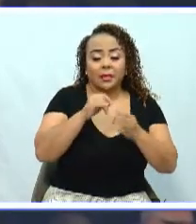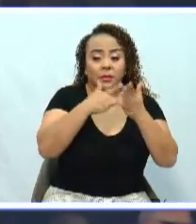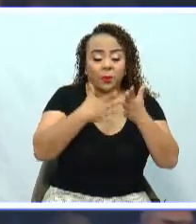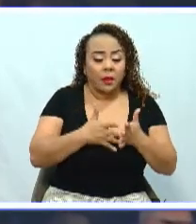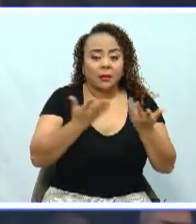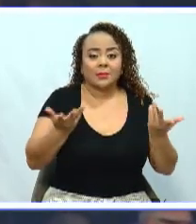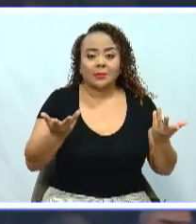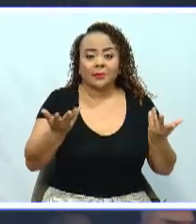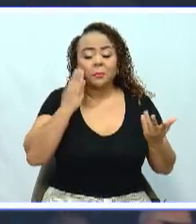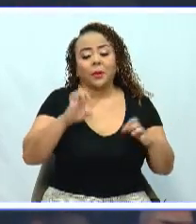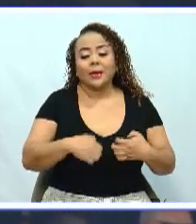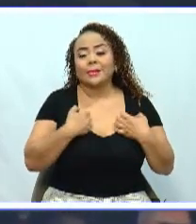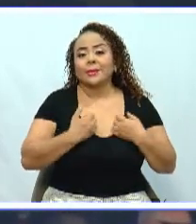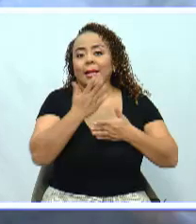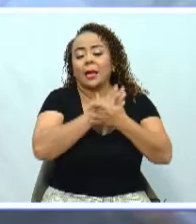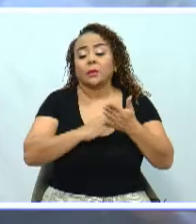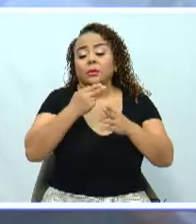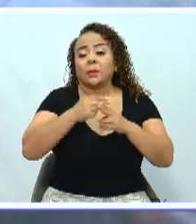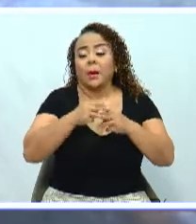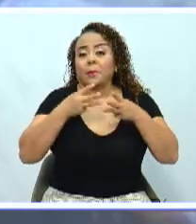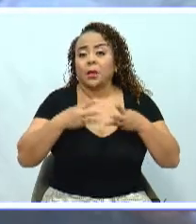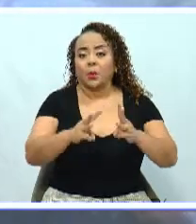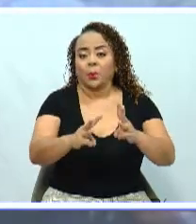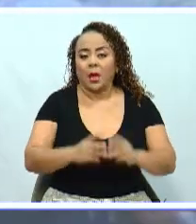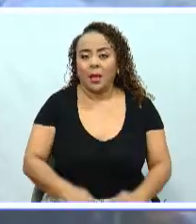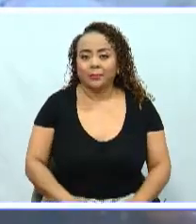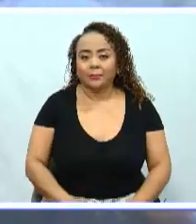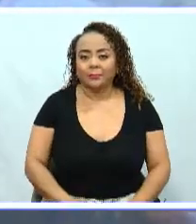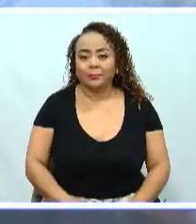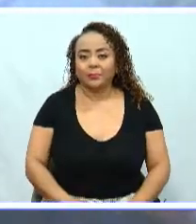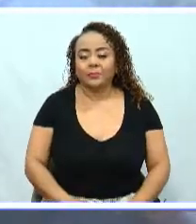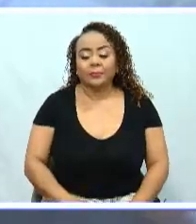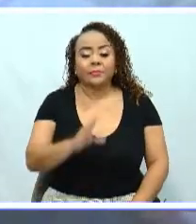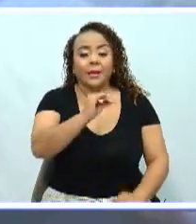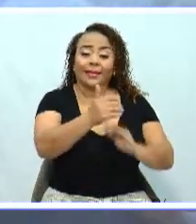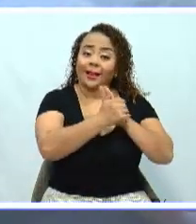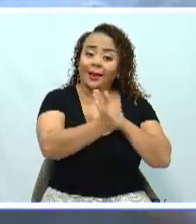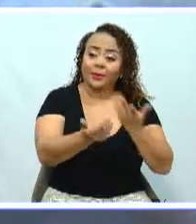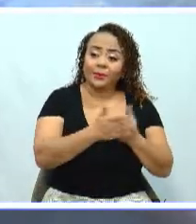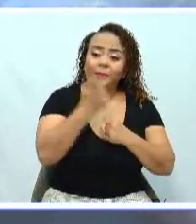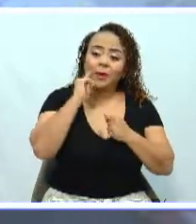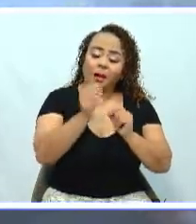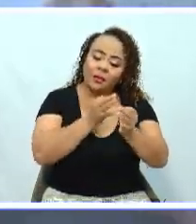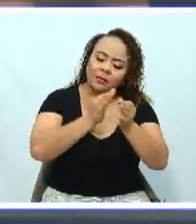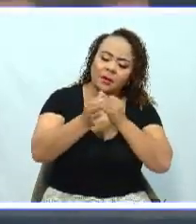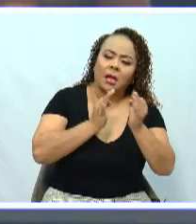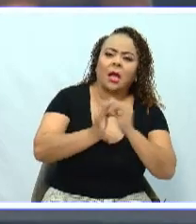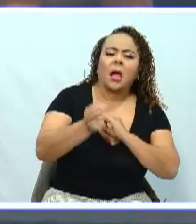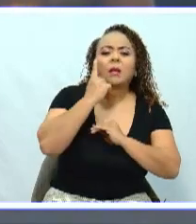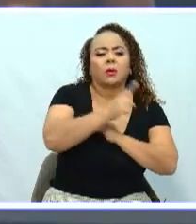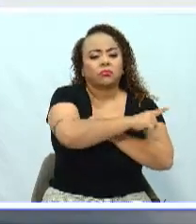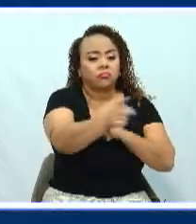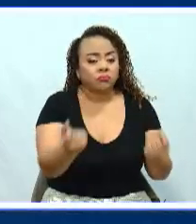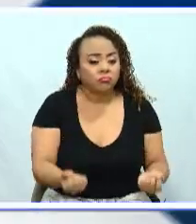en un aula Por qué Porque existe algo que se llama metodología y y talentos para explicar para darse a entender